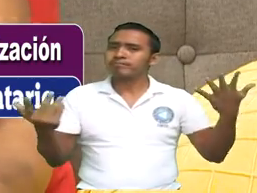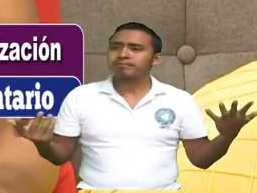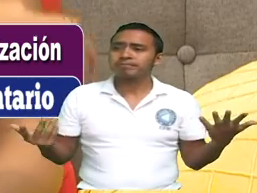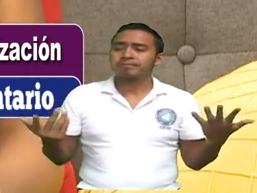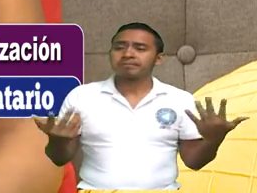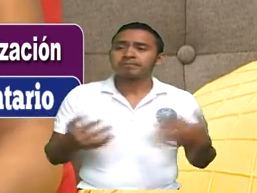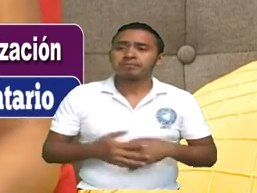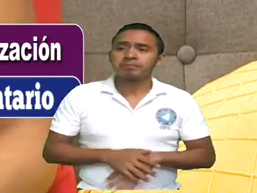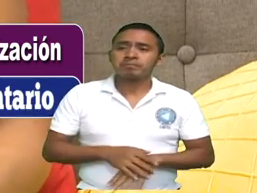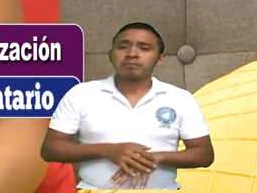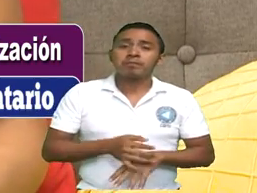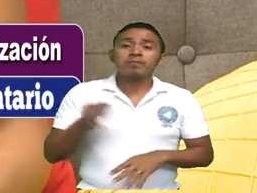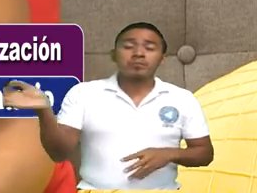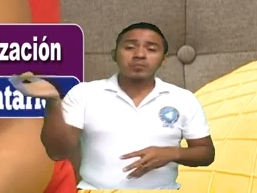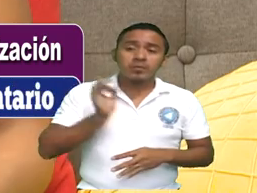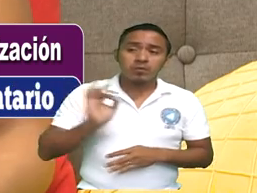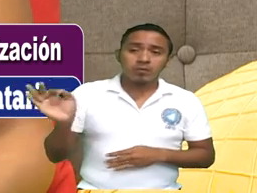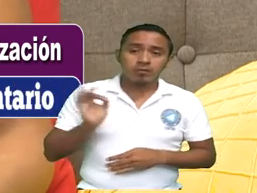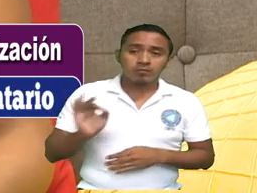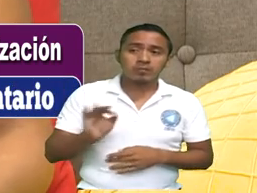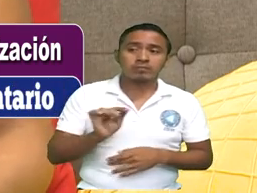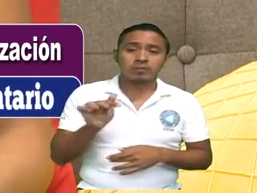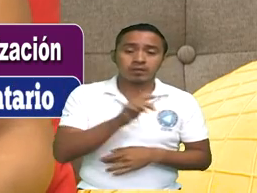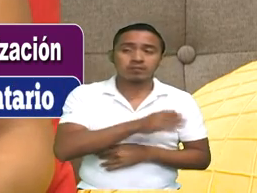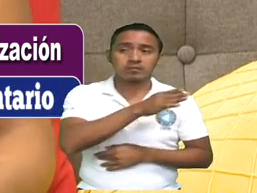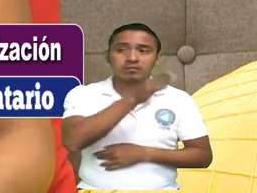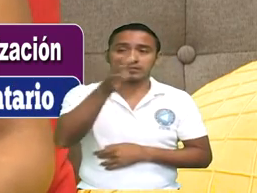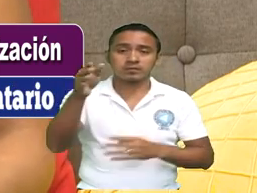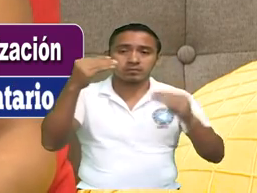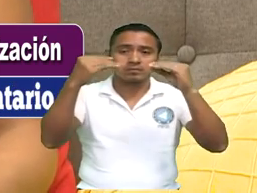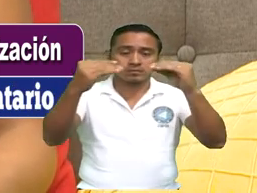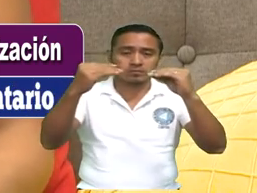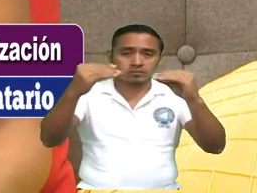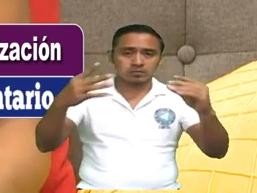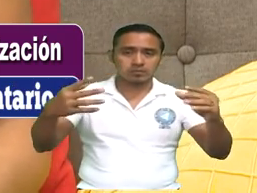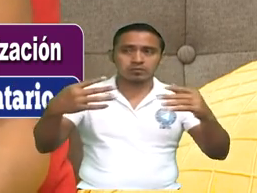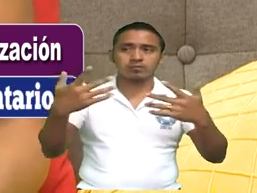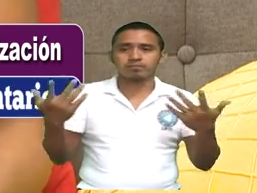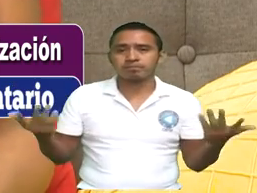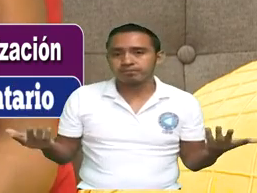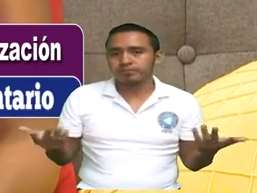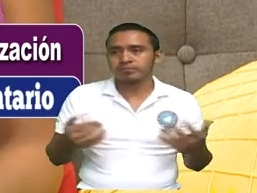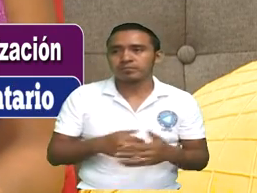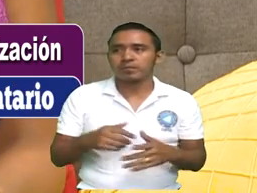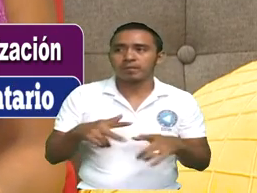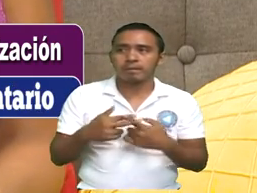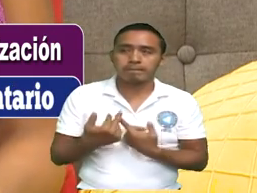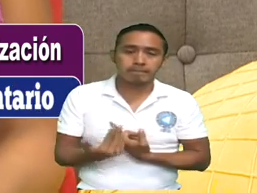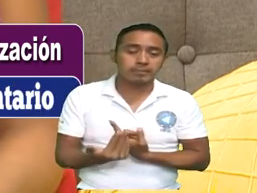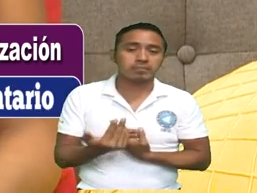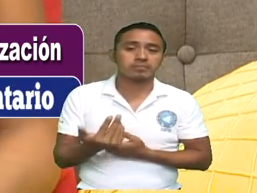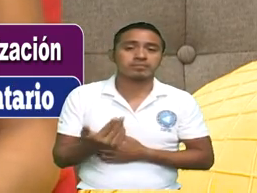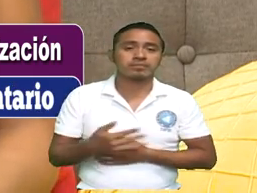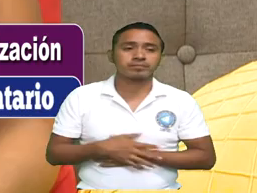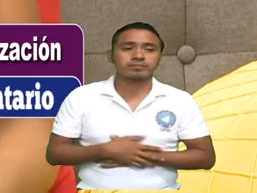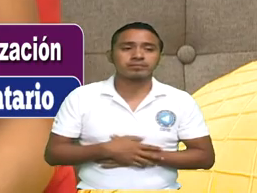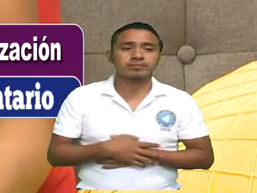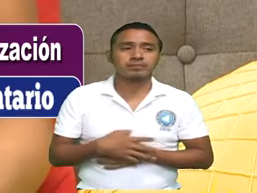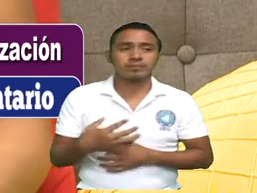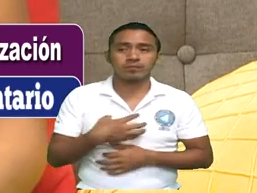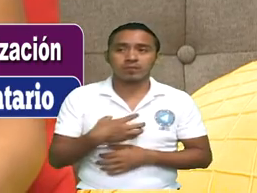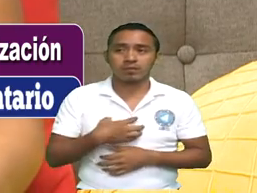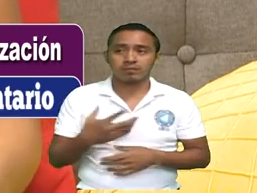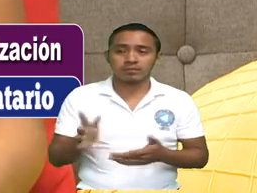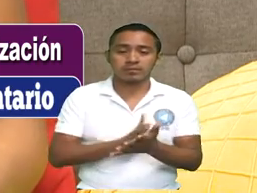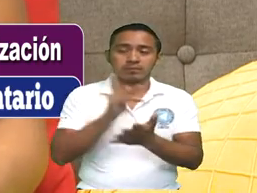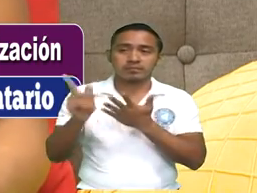en los que de alguna manera incide la educación, y que, bueno, el punto de partida para esto y para